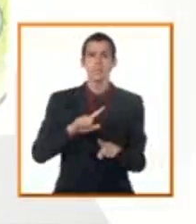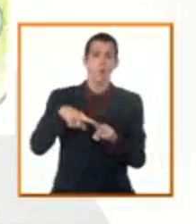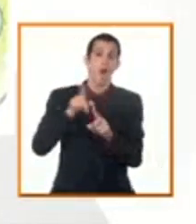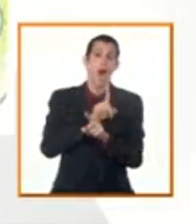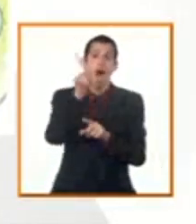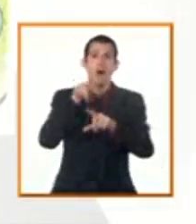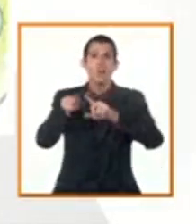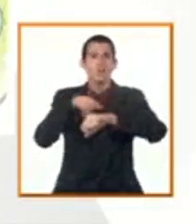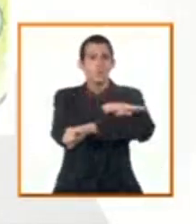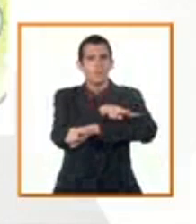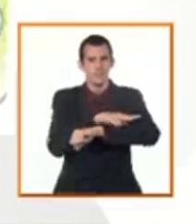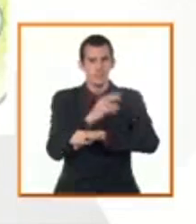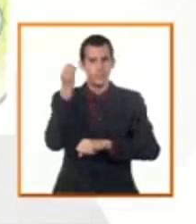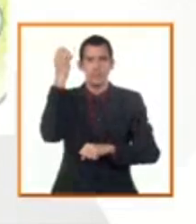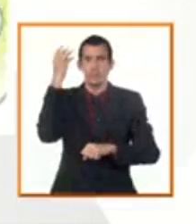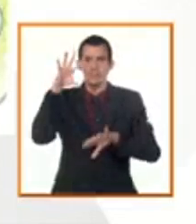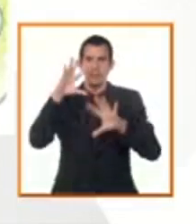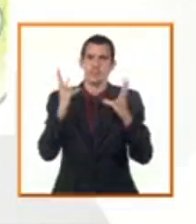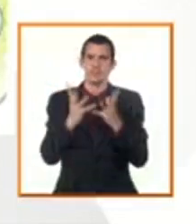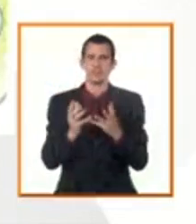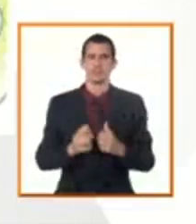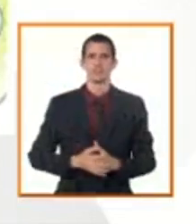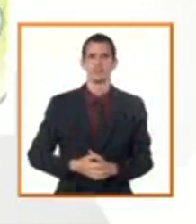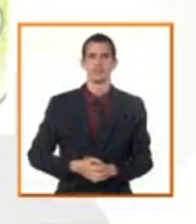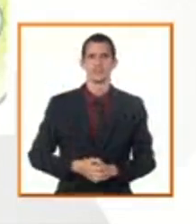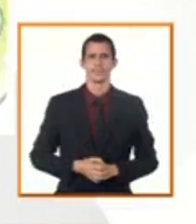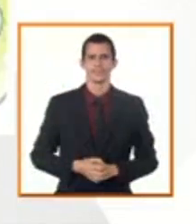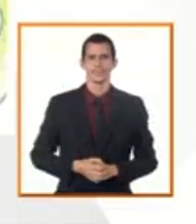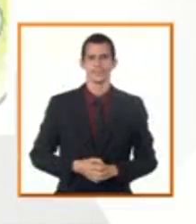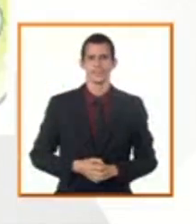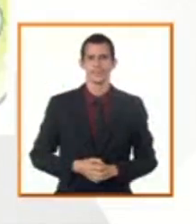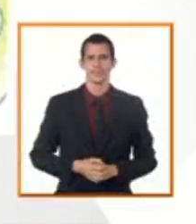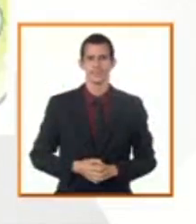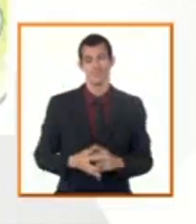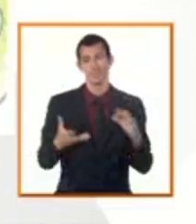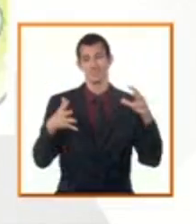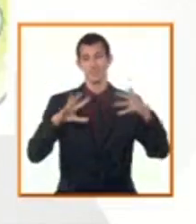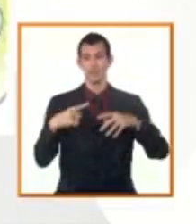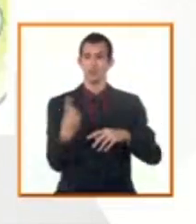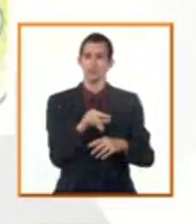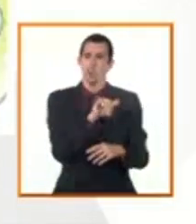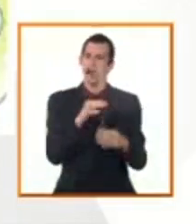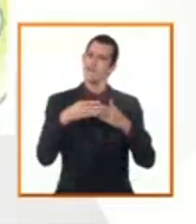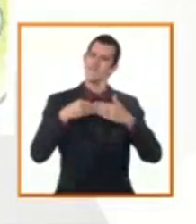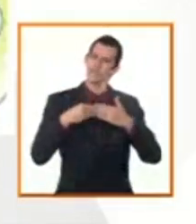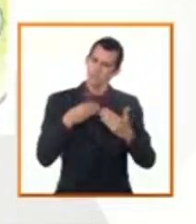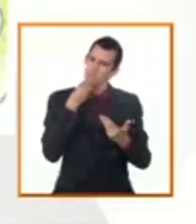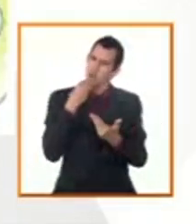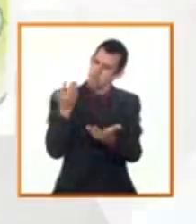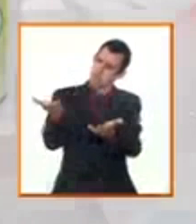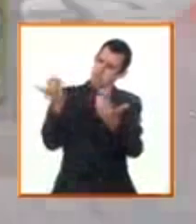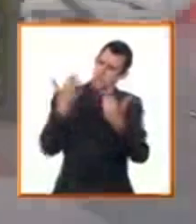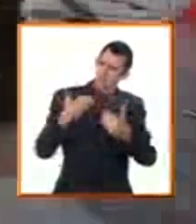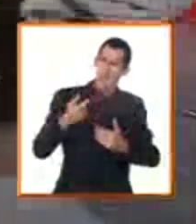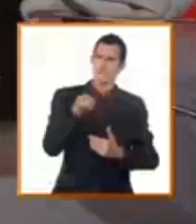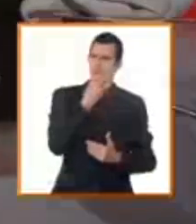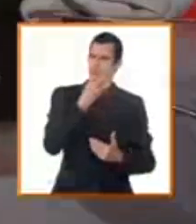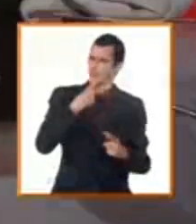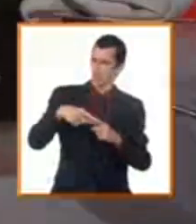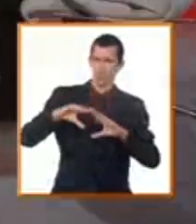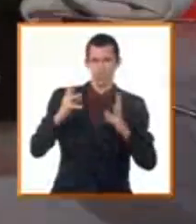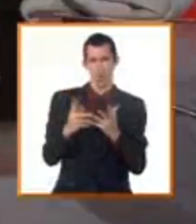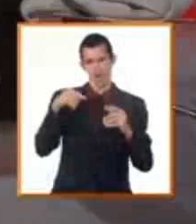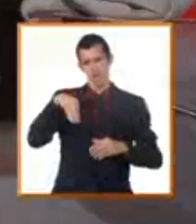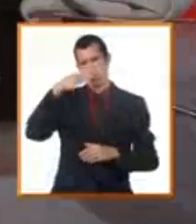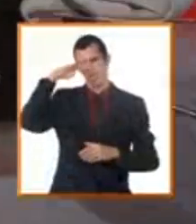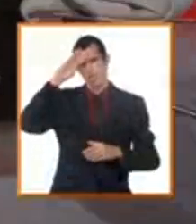de equipaje que vienen, ¿no? Con medicamentos, aseo y alimentos. En cuanto al consumo, dos